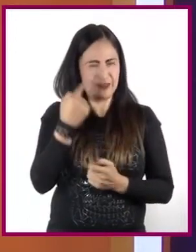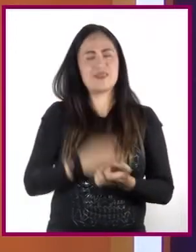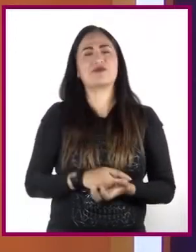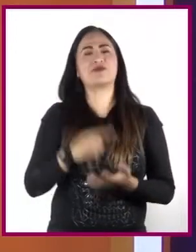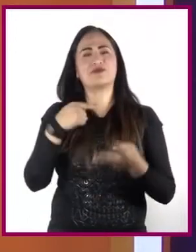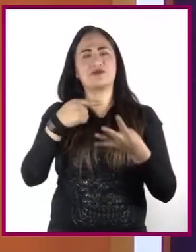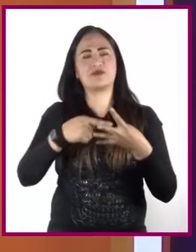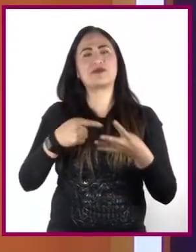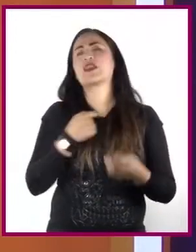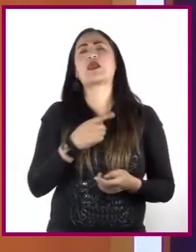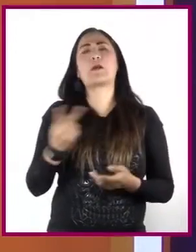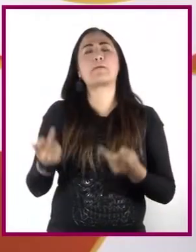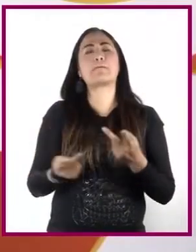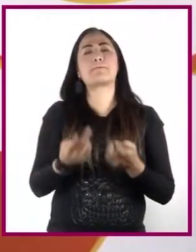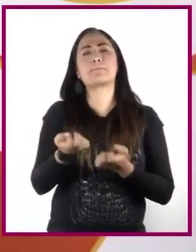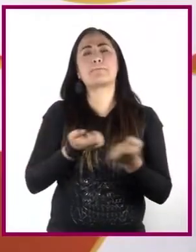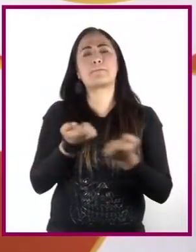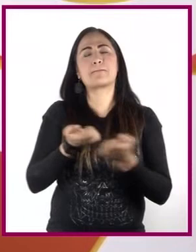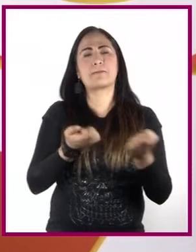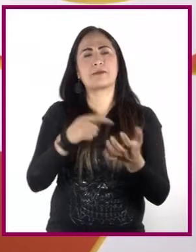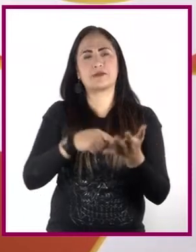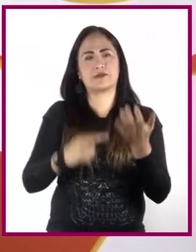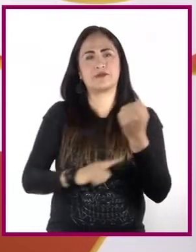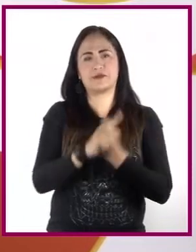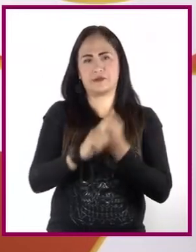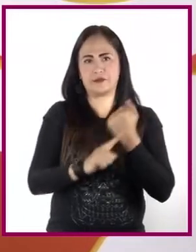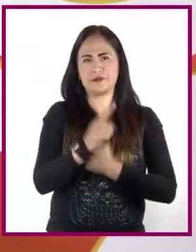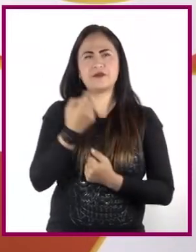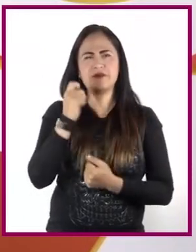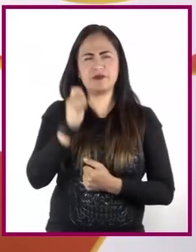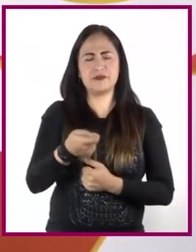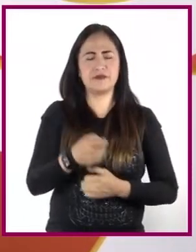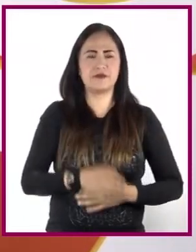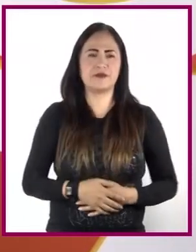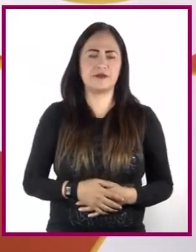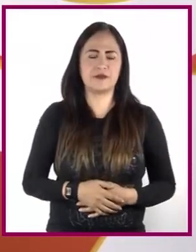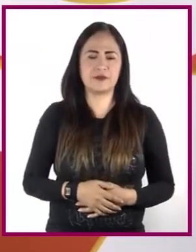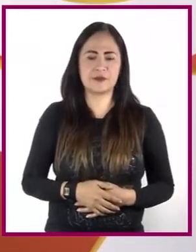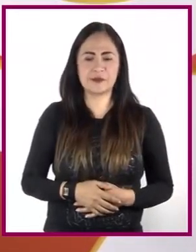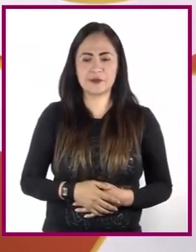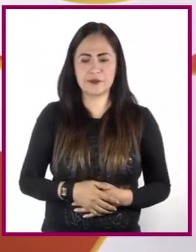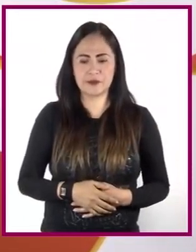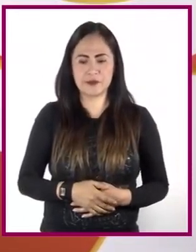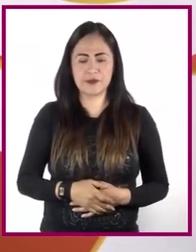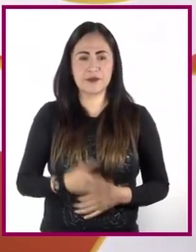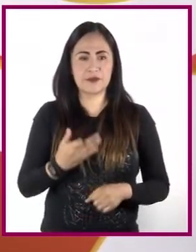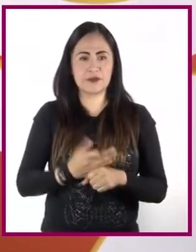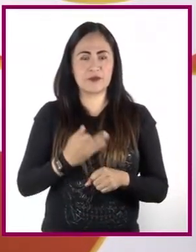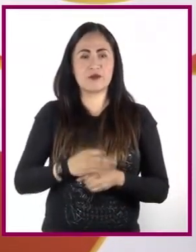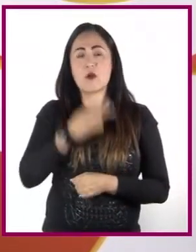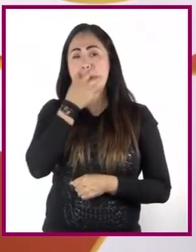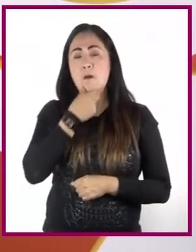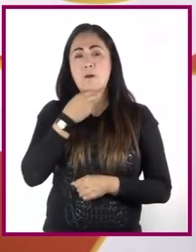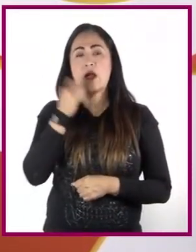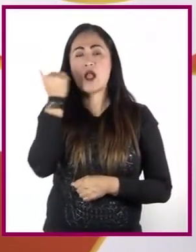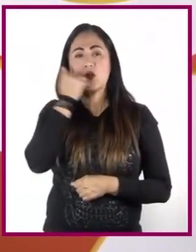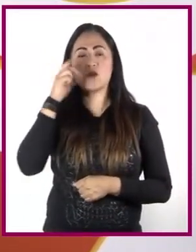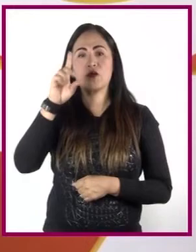Luis, ¿puede decir de qué se trata? Claro, maestra Irma. Veamos un ejercicio que nos manda Diego de la comunidad